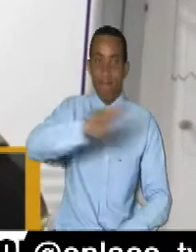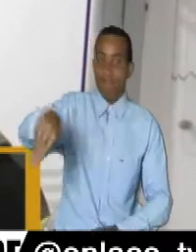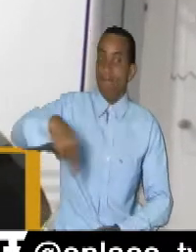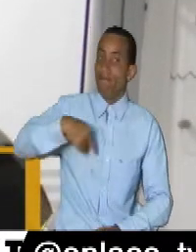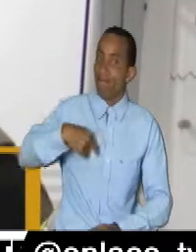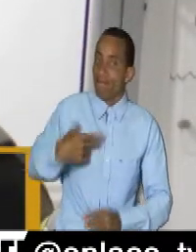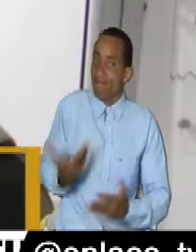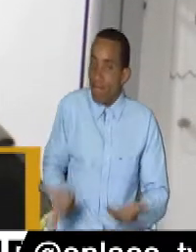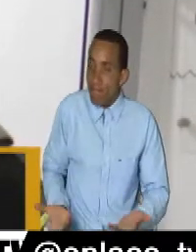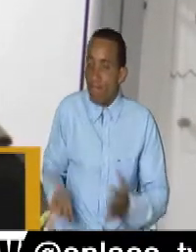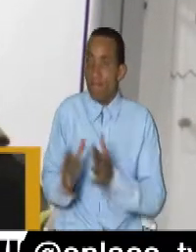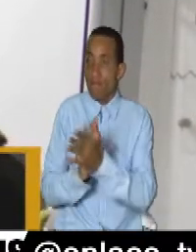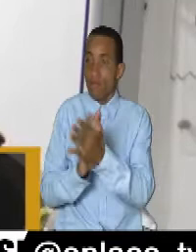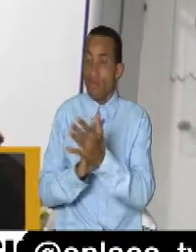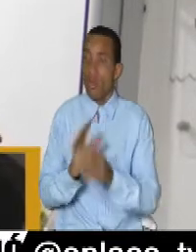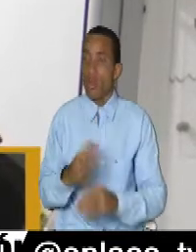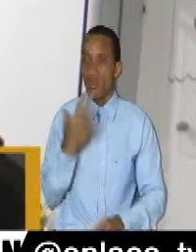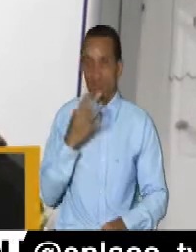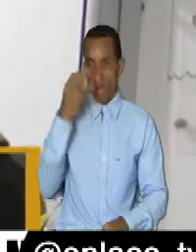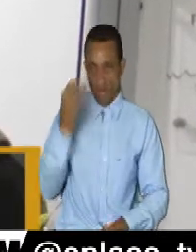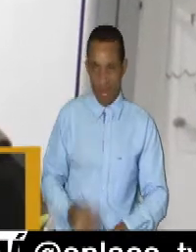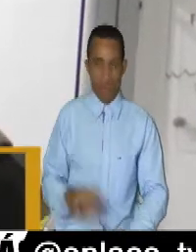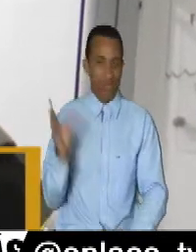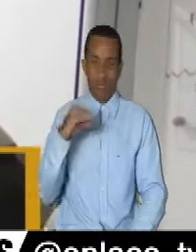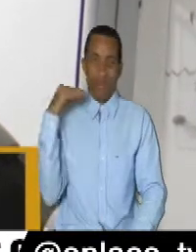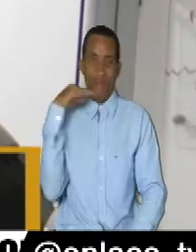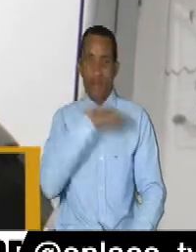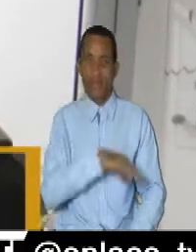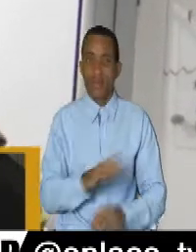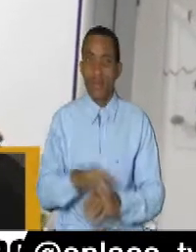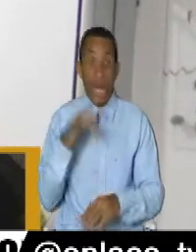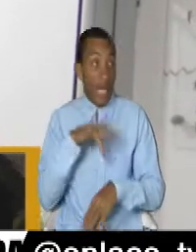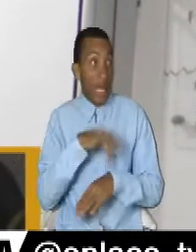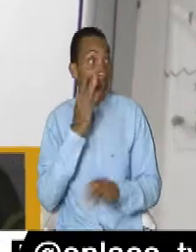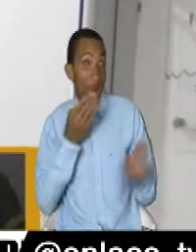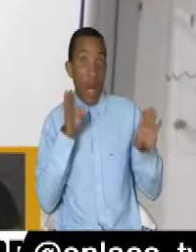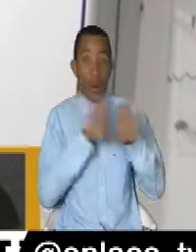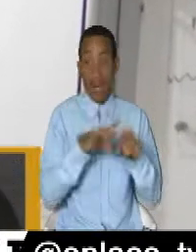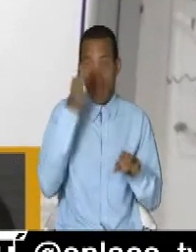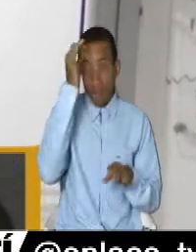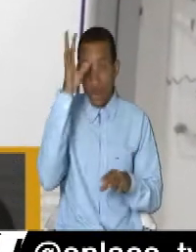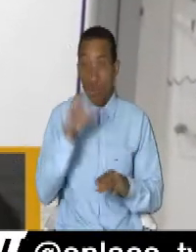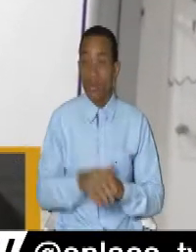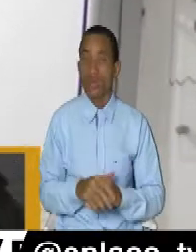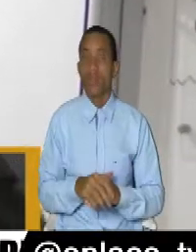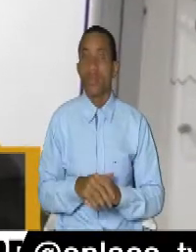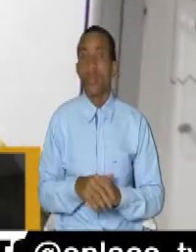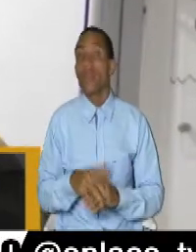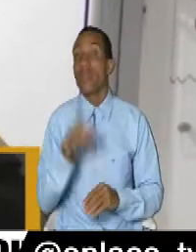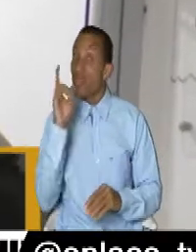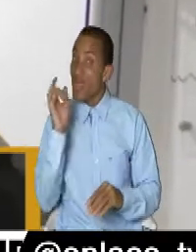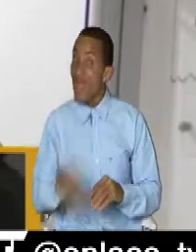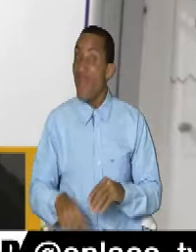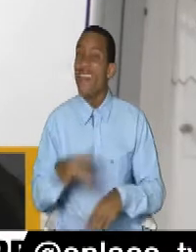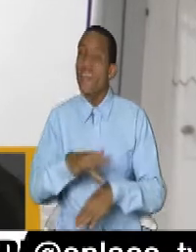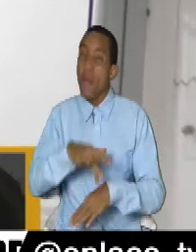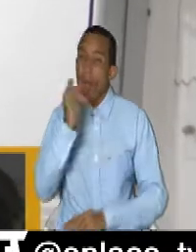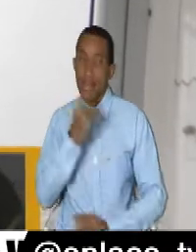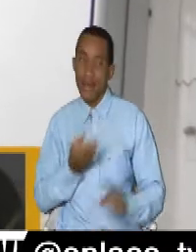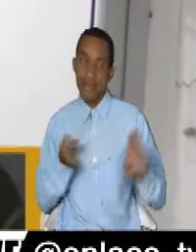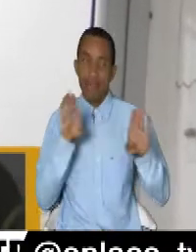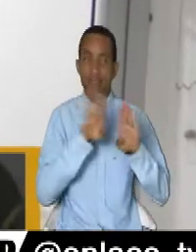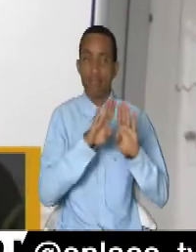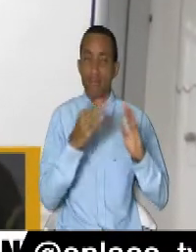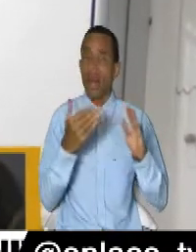es verdad la situación de que haya tal paro o tal situación de toque de